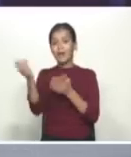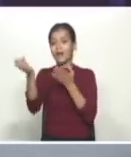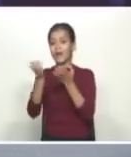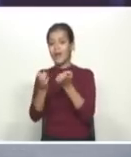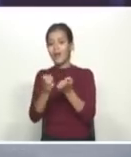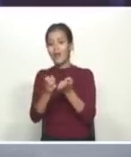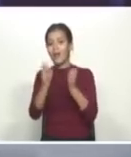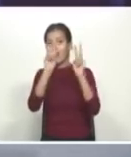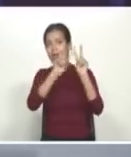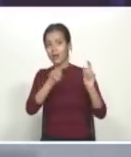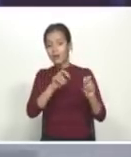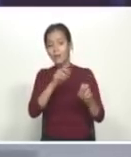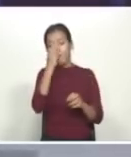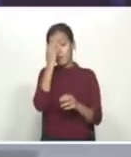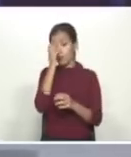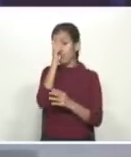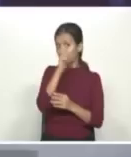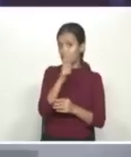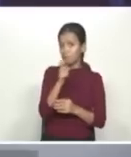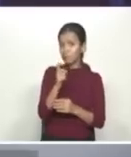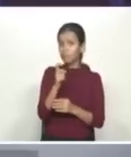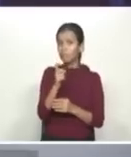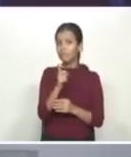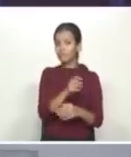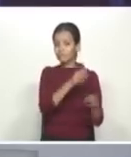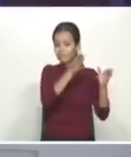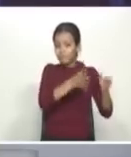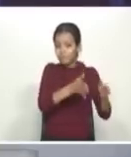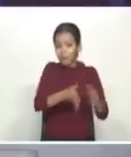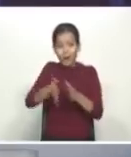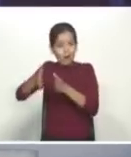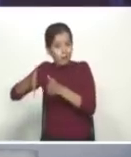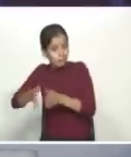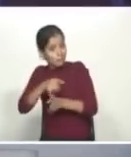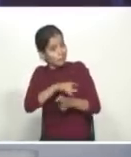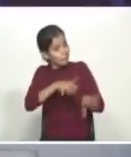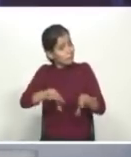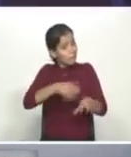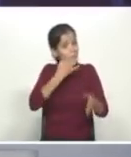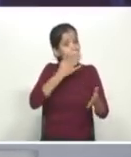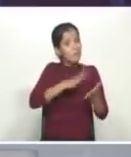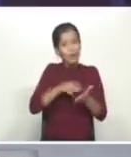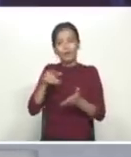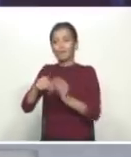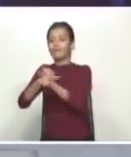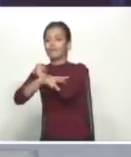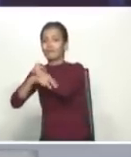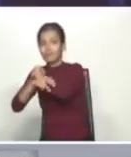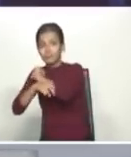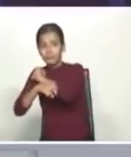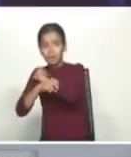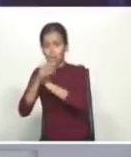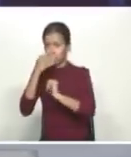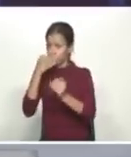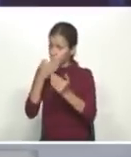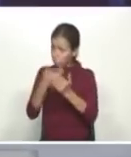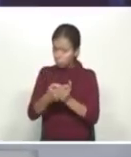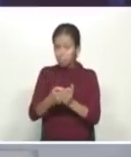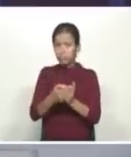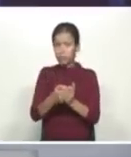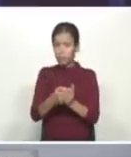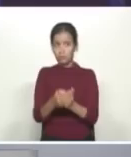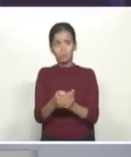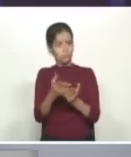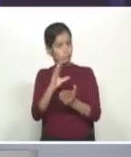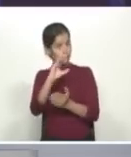hay que diferenciar lo que es corrupción y lo que es robo. Y enhorabuena, si se vuelve una extensión de investigación el